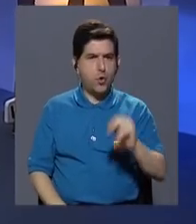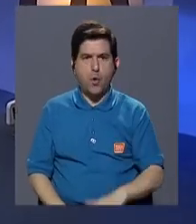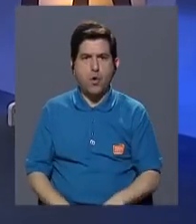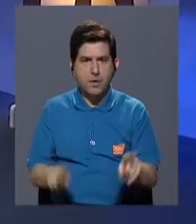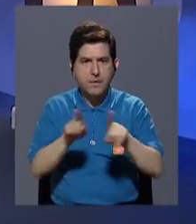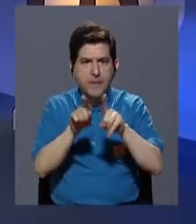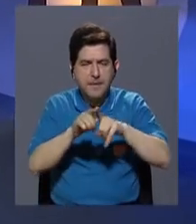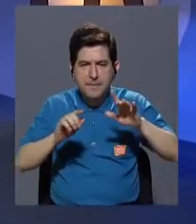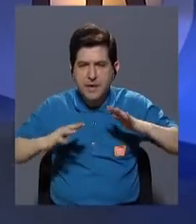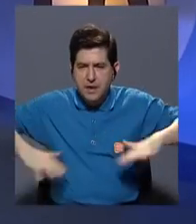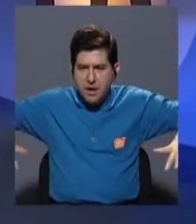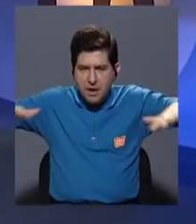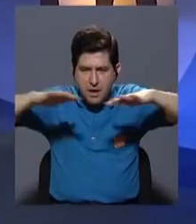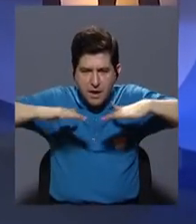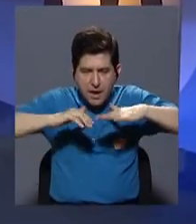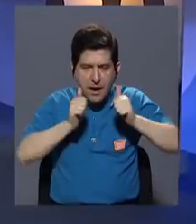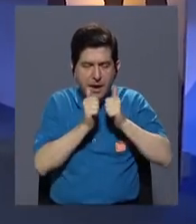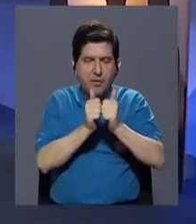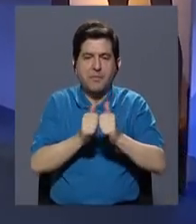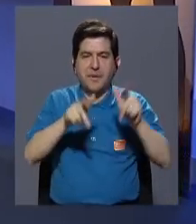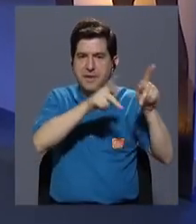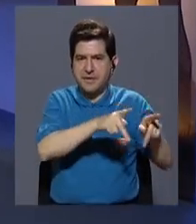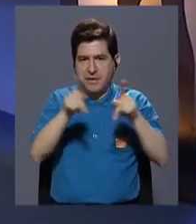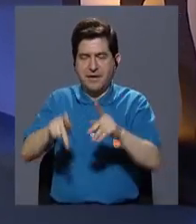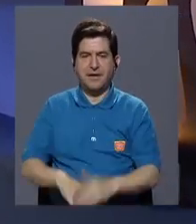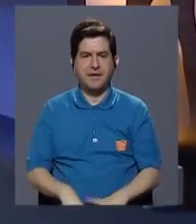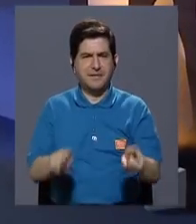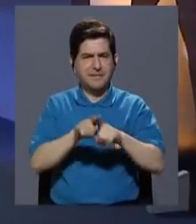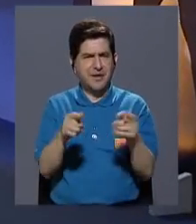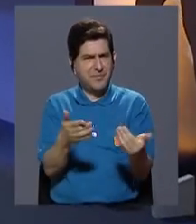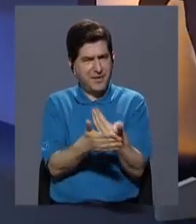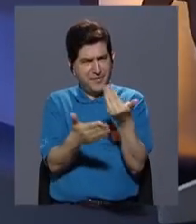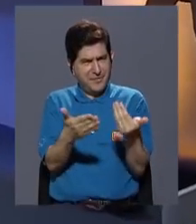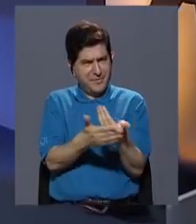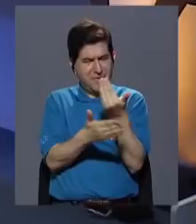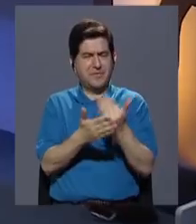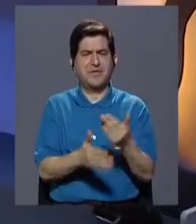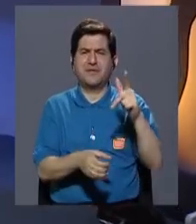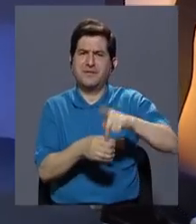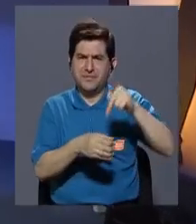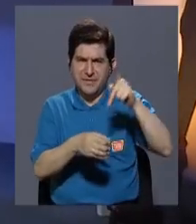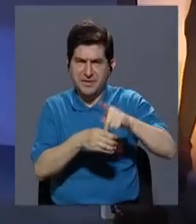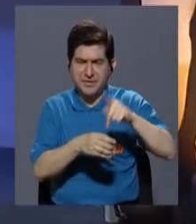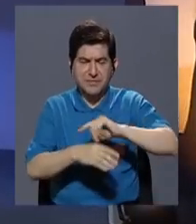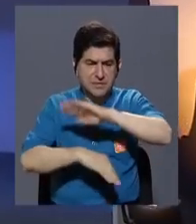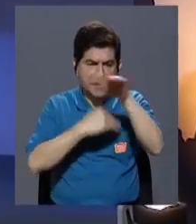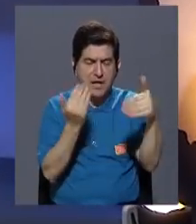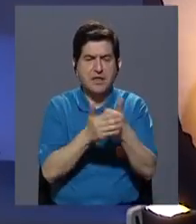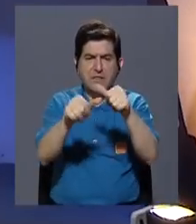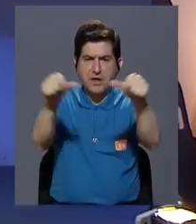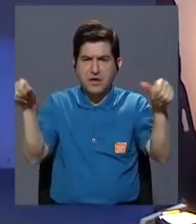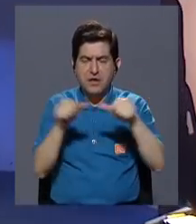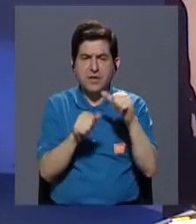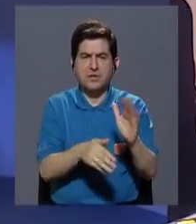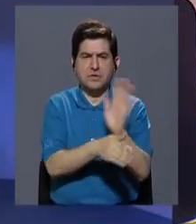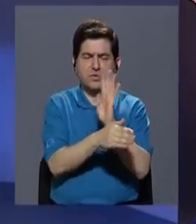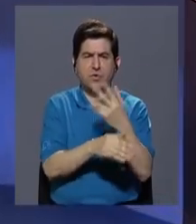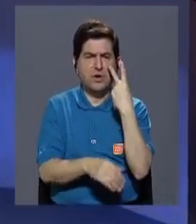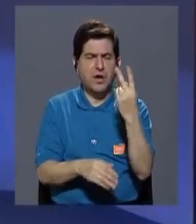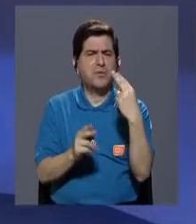acompañará los personajes hay mucha frescura también en cuanto a la participación en todos los ámbitos de la película no ven hombres que no son